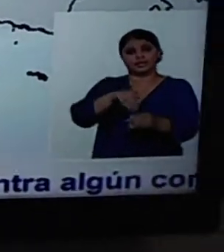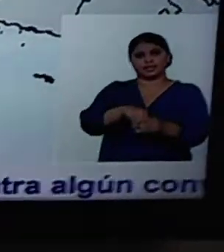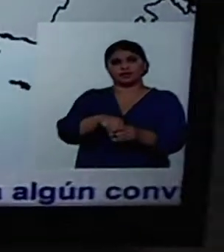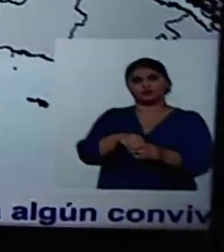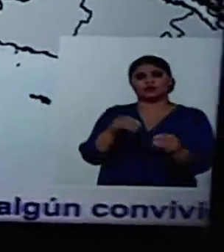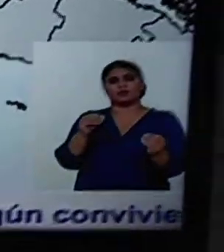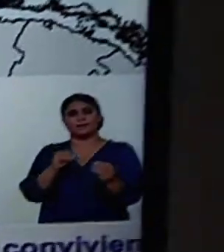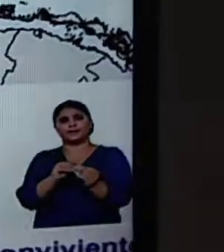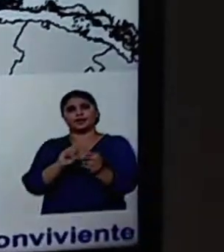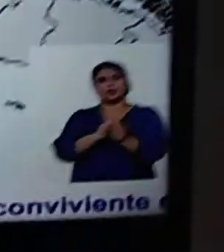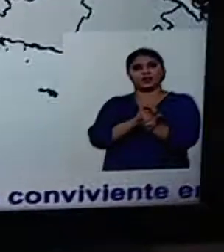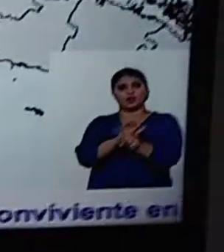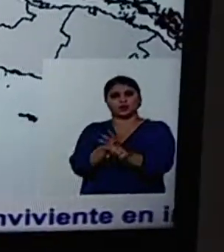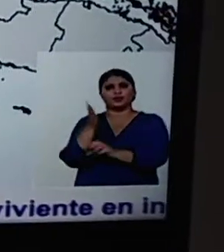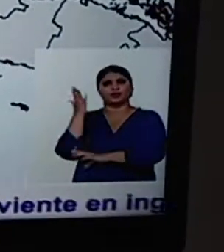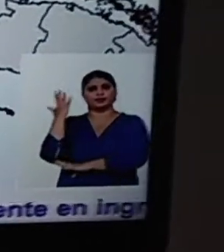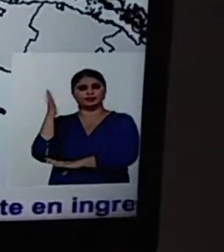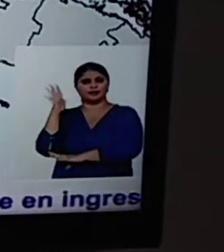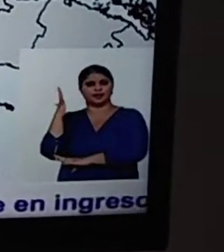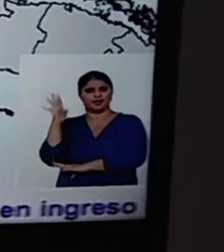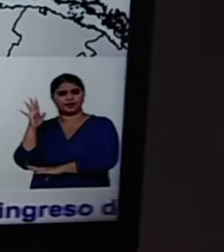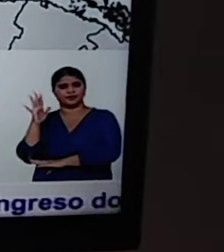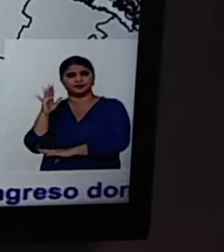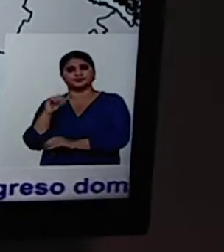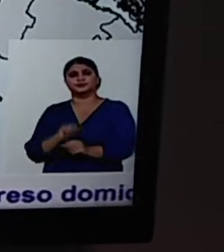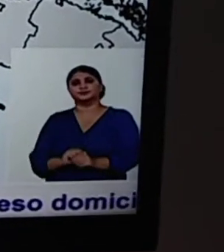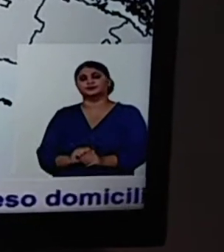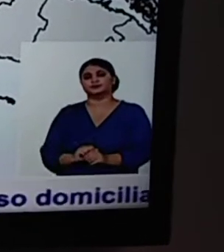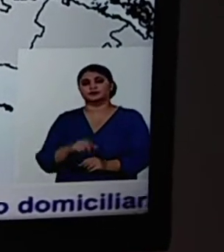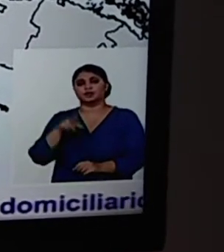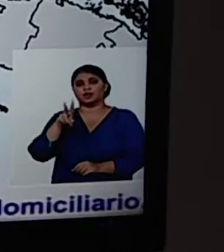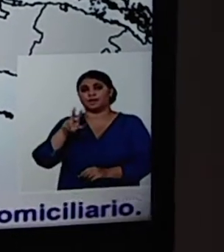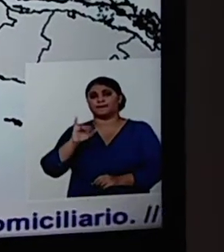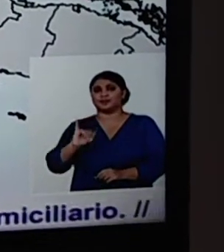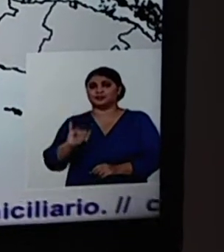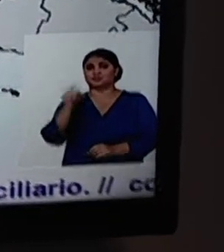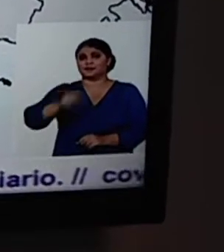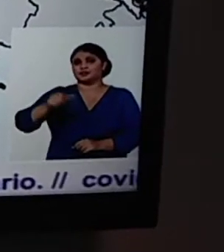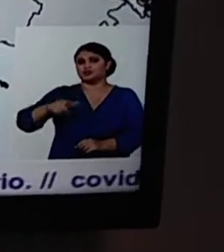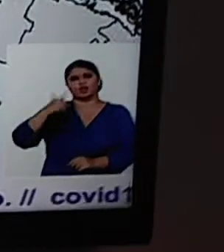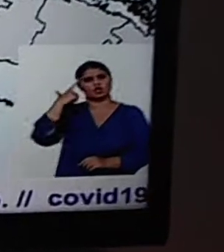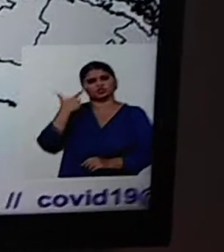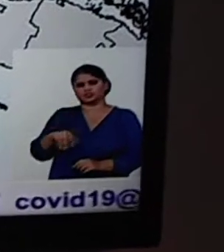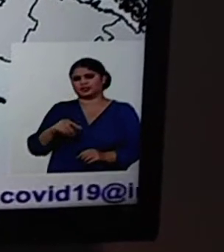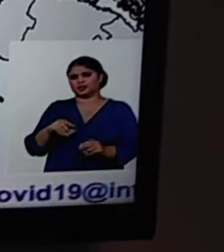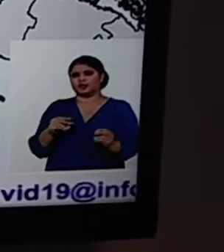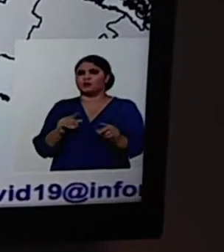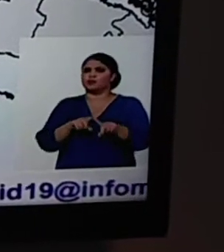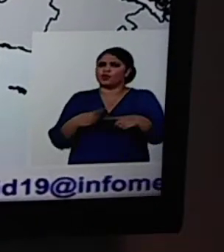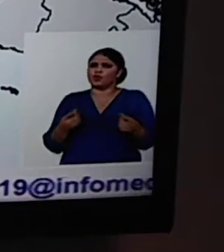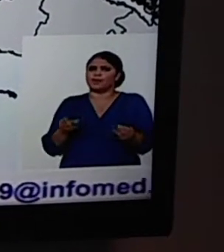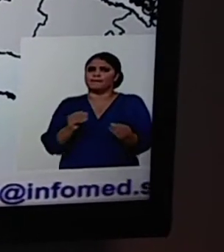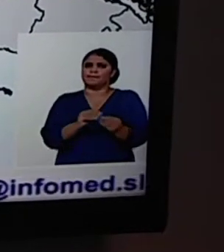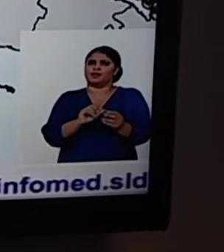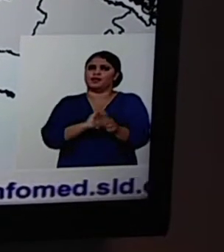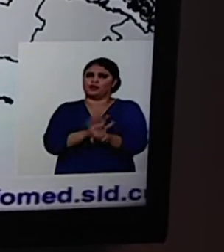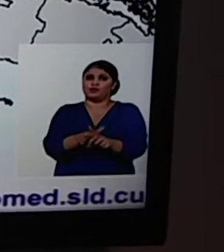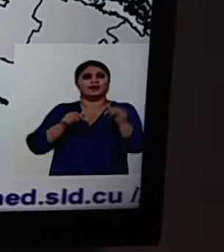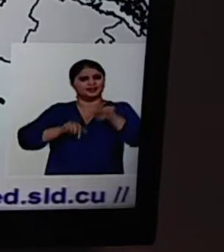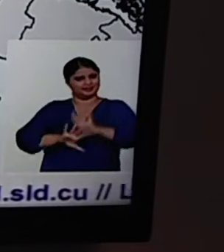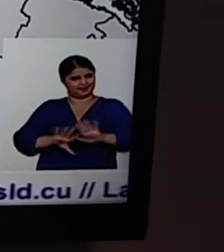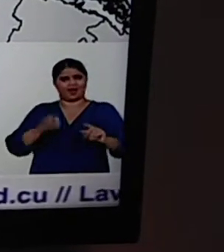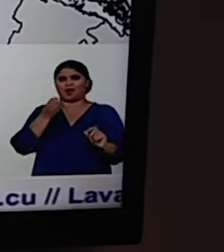infección en el exterior, y que 26 se trabaja para precisar la fuente de infección. Ahora sí, ahí